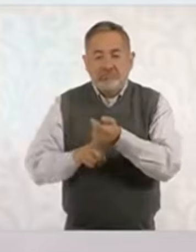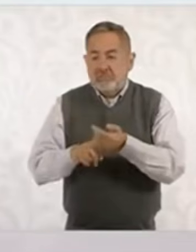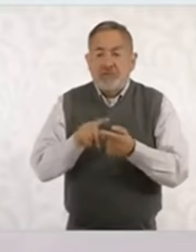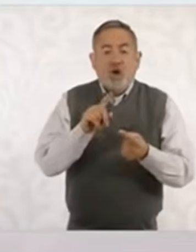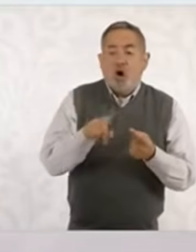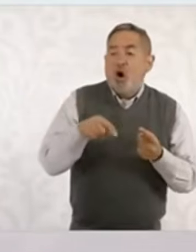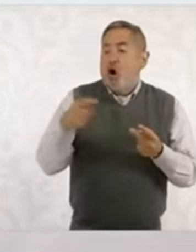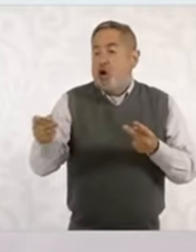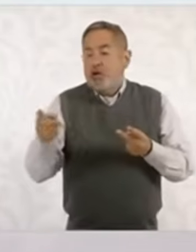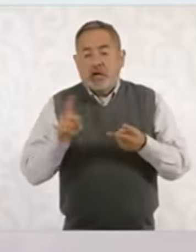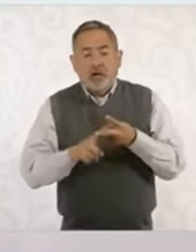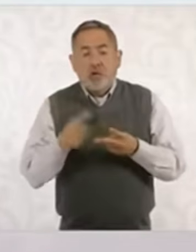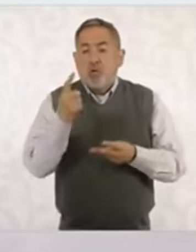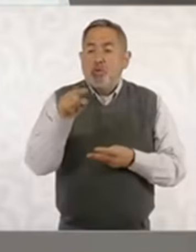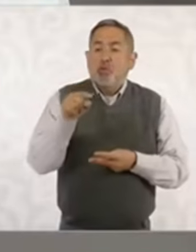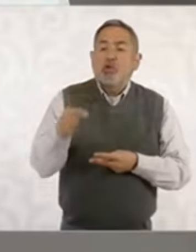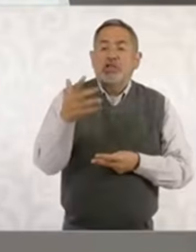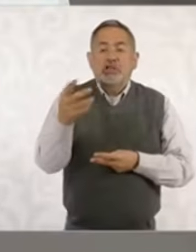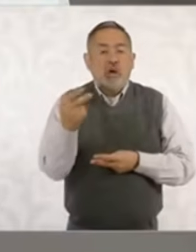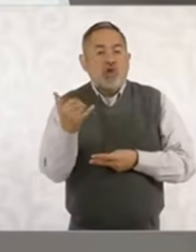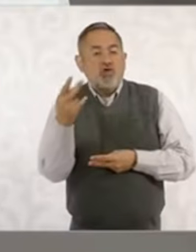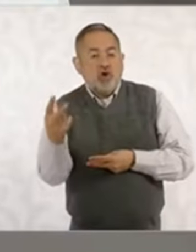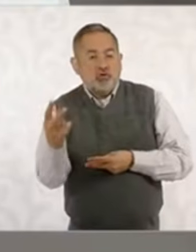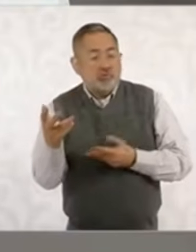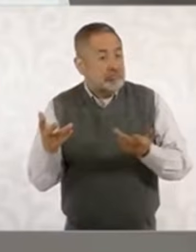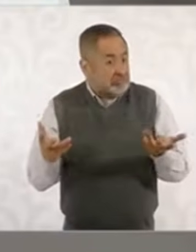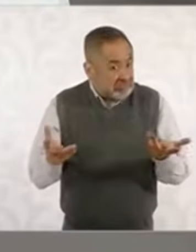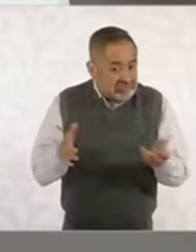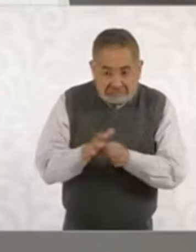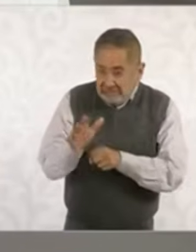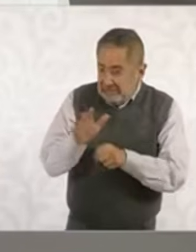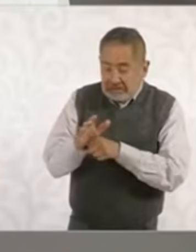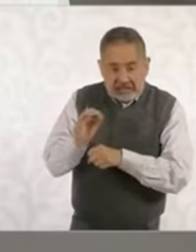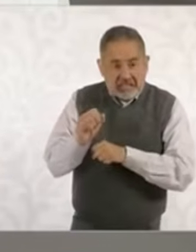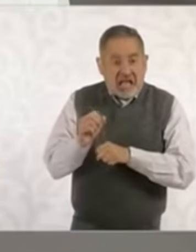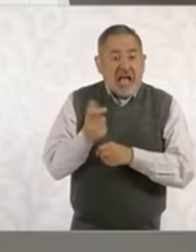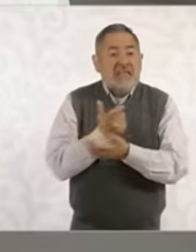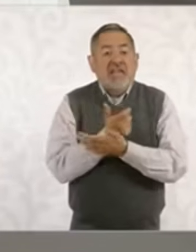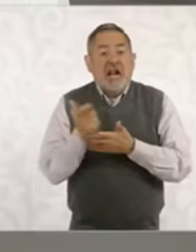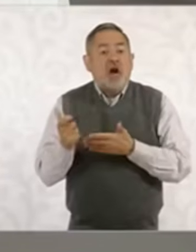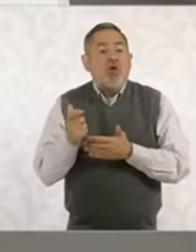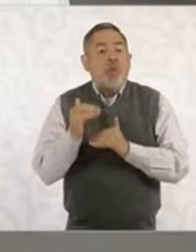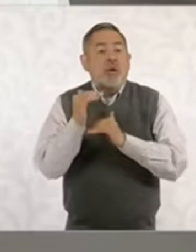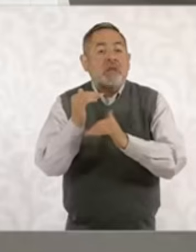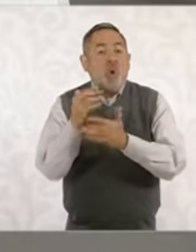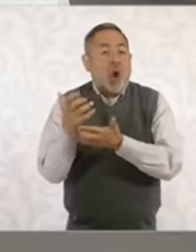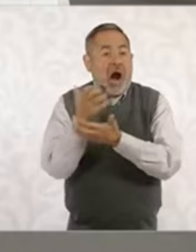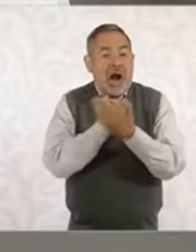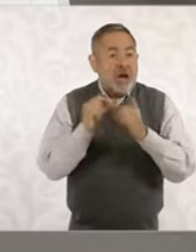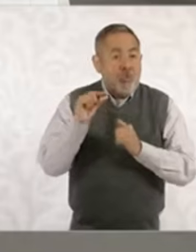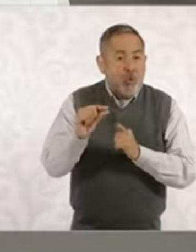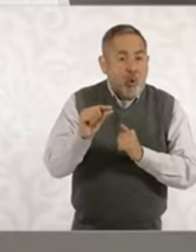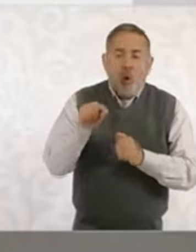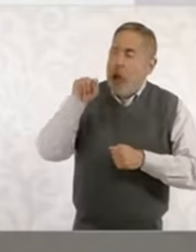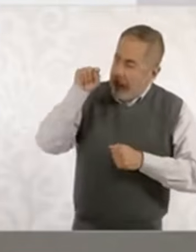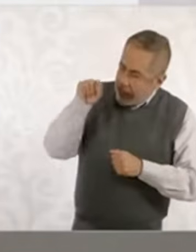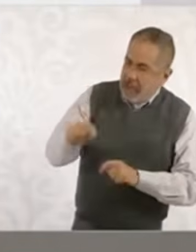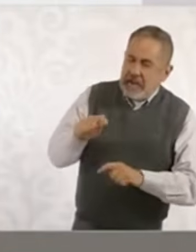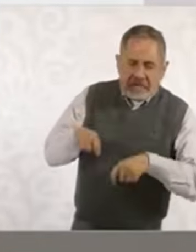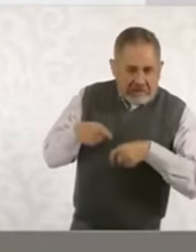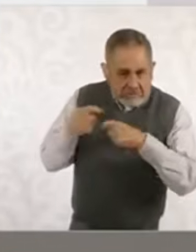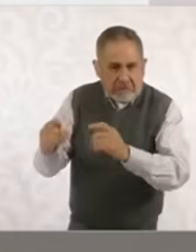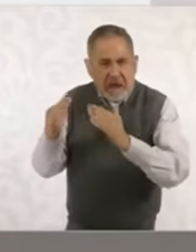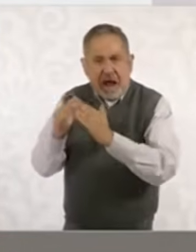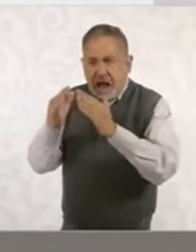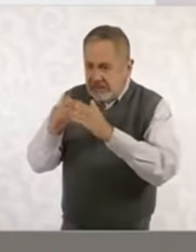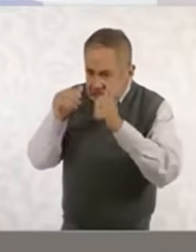entre 1.5 y 2. Estamos cubriendo exactamente el objetivo del programa. La que sigue, por